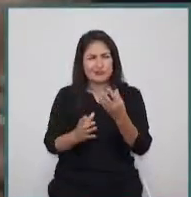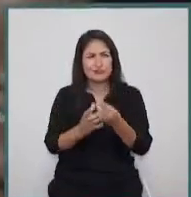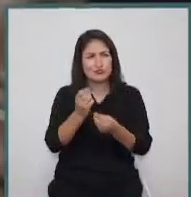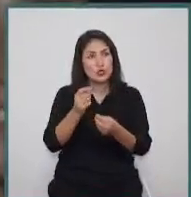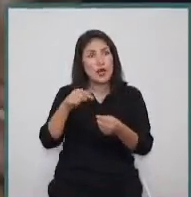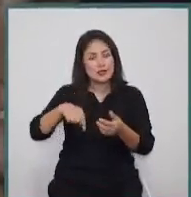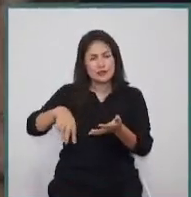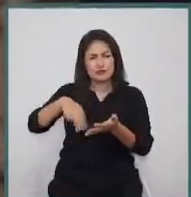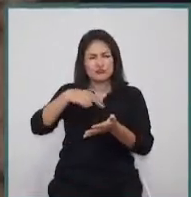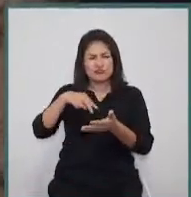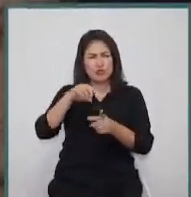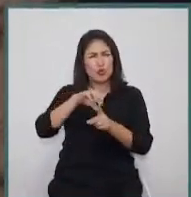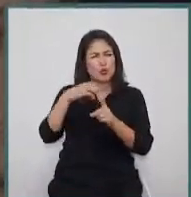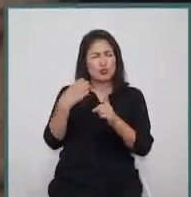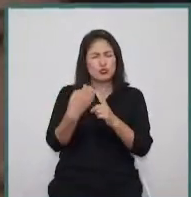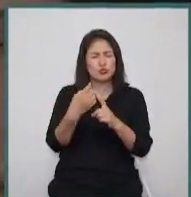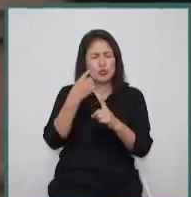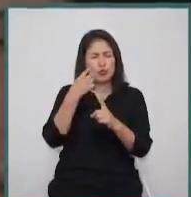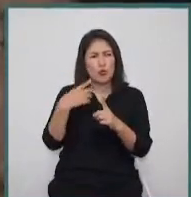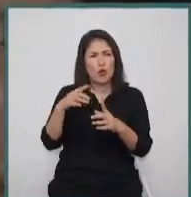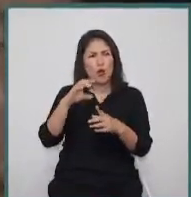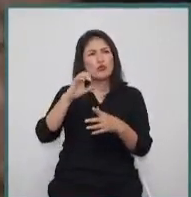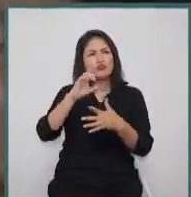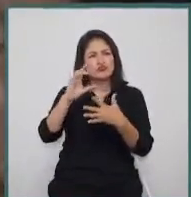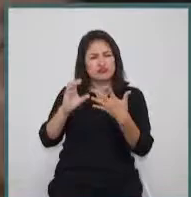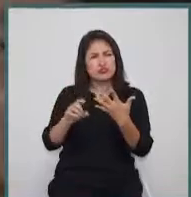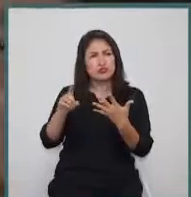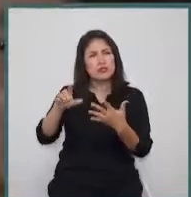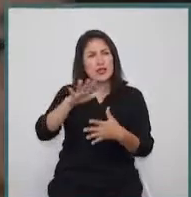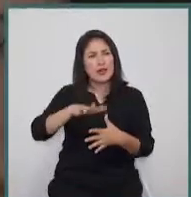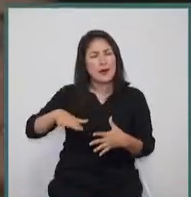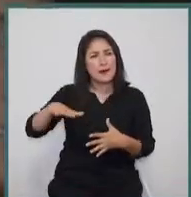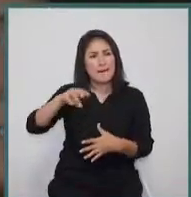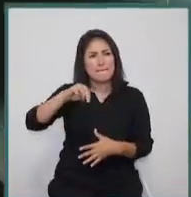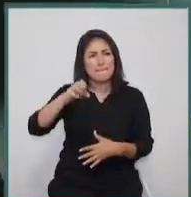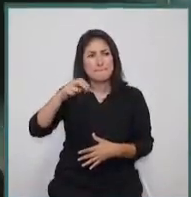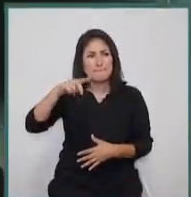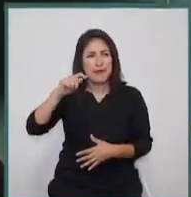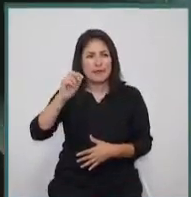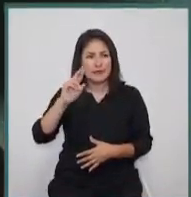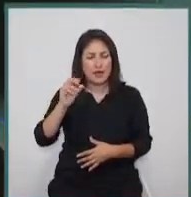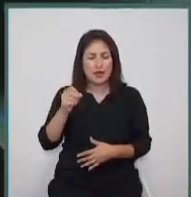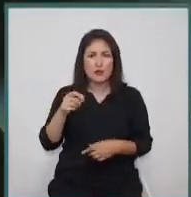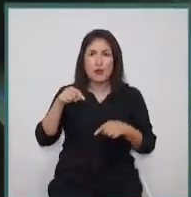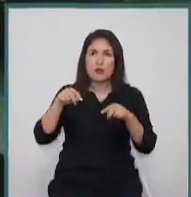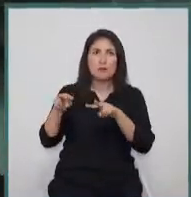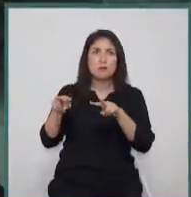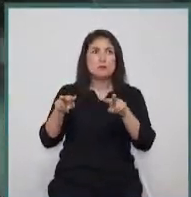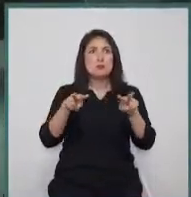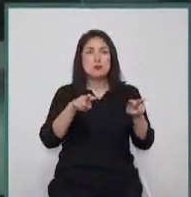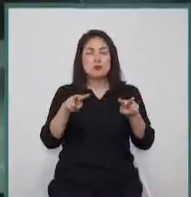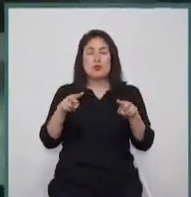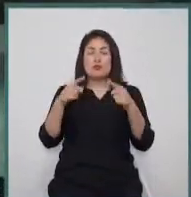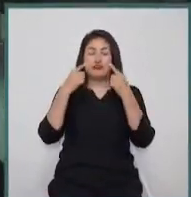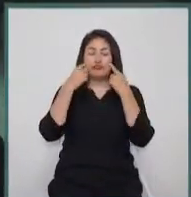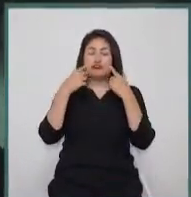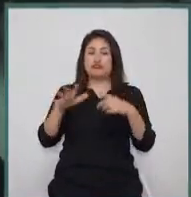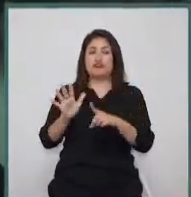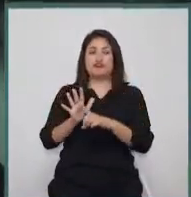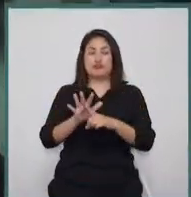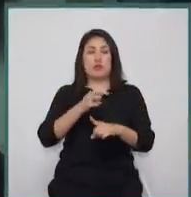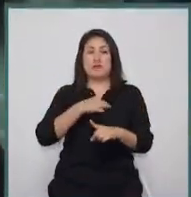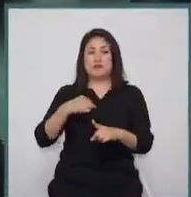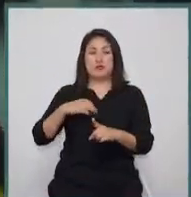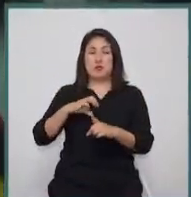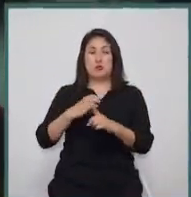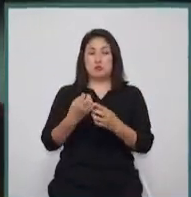el Wailers es una de las diversidades culturales propias de la región del Valle del Mantaro que esta vez se ha visto pues lucir